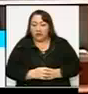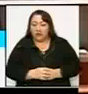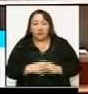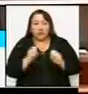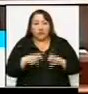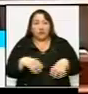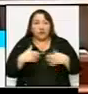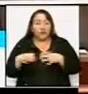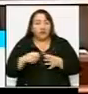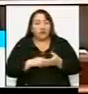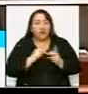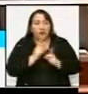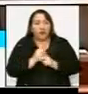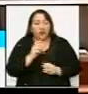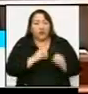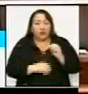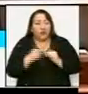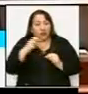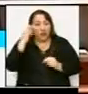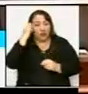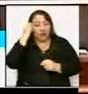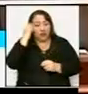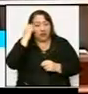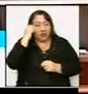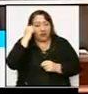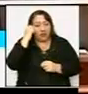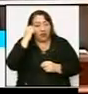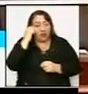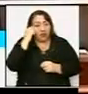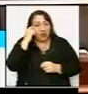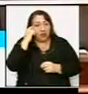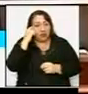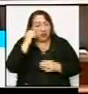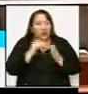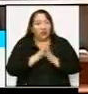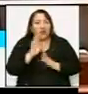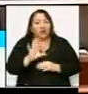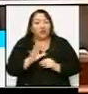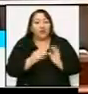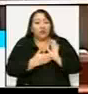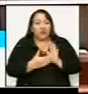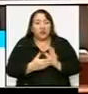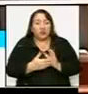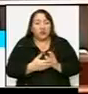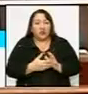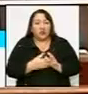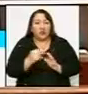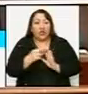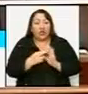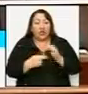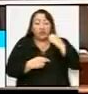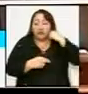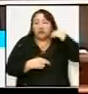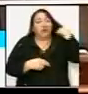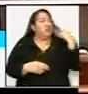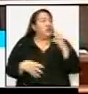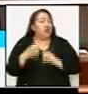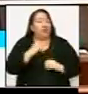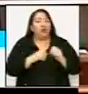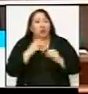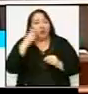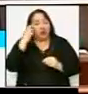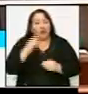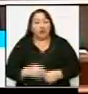también podrá hacerse ante la organización política y surtirá efectos desde su presentación al registro de